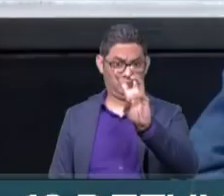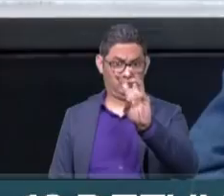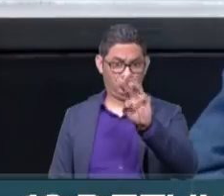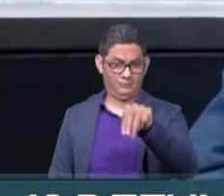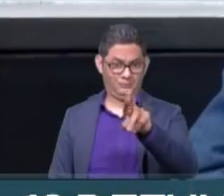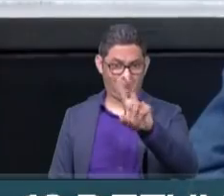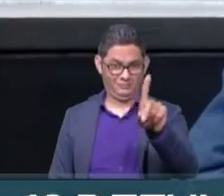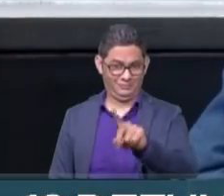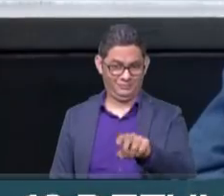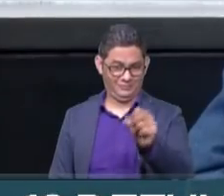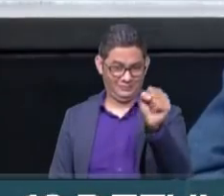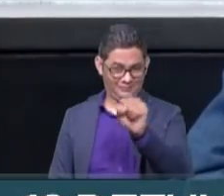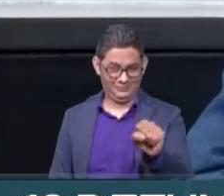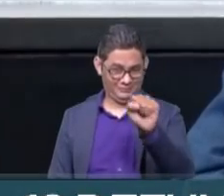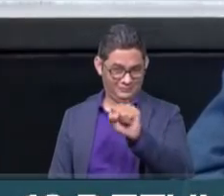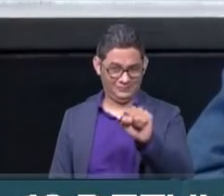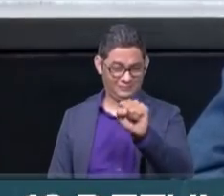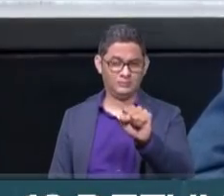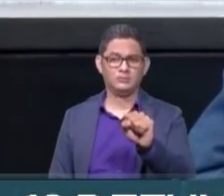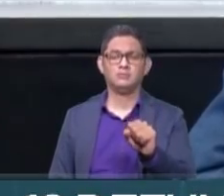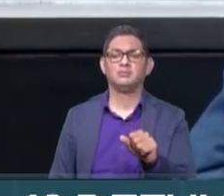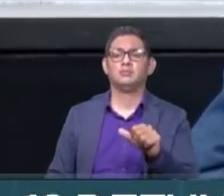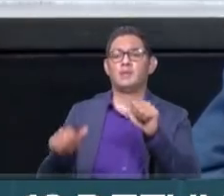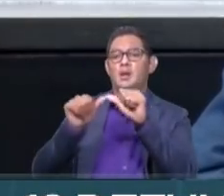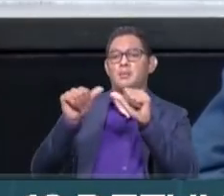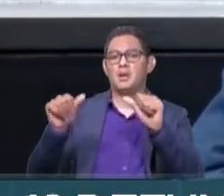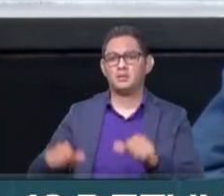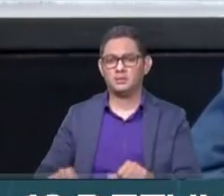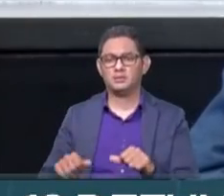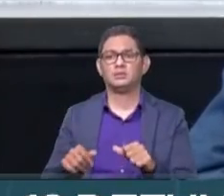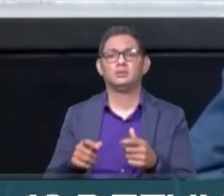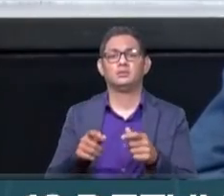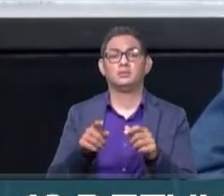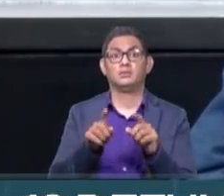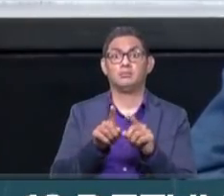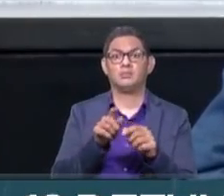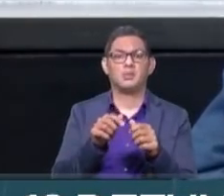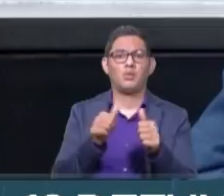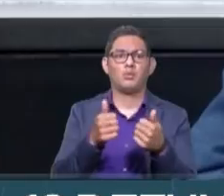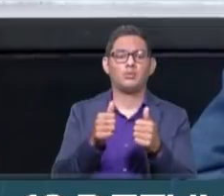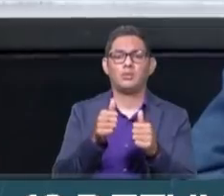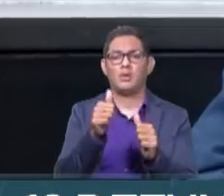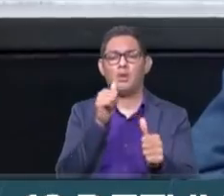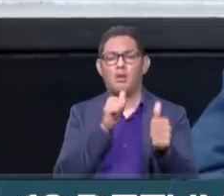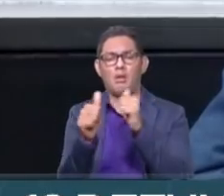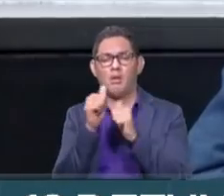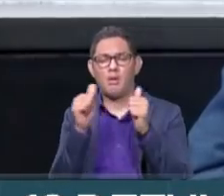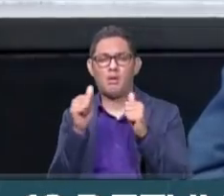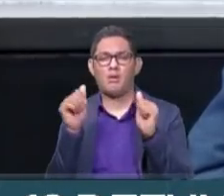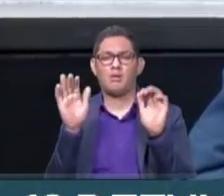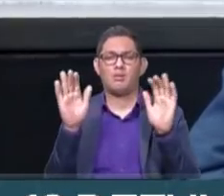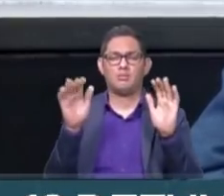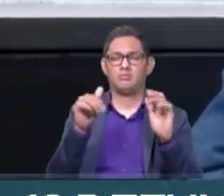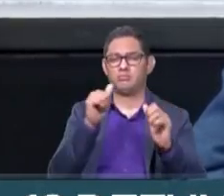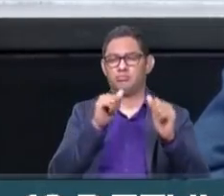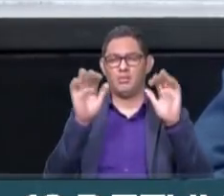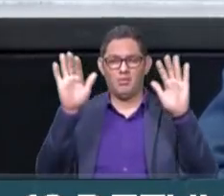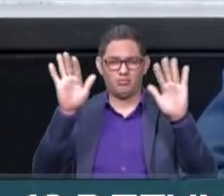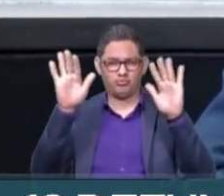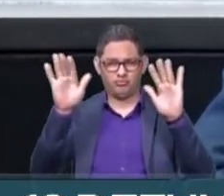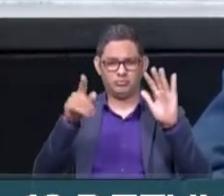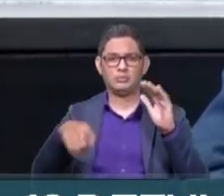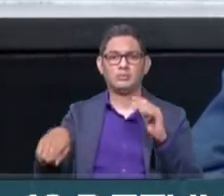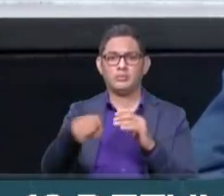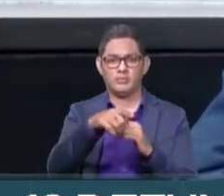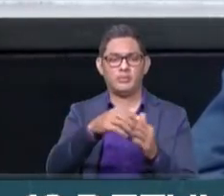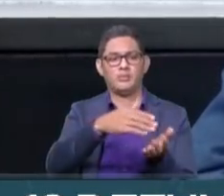marzo, los comercios como bares, cantinas y discotecas podrán